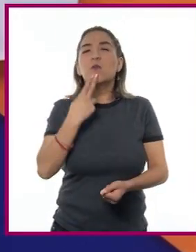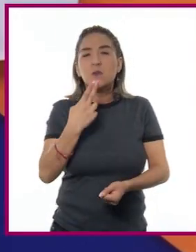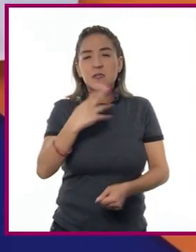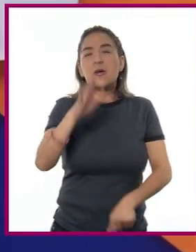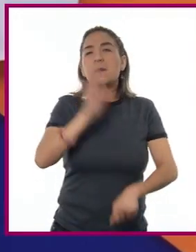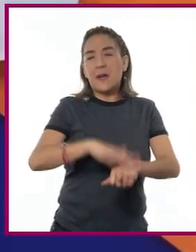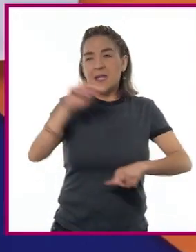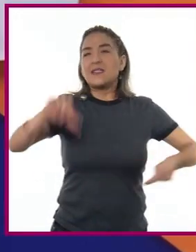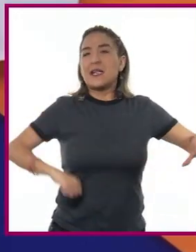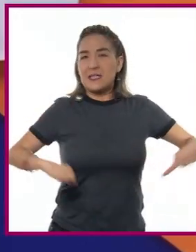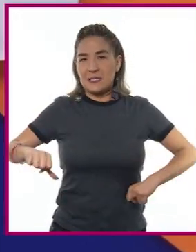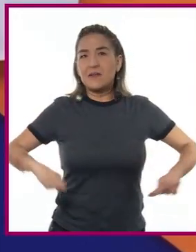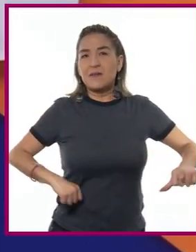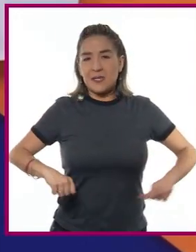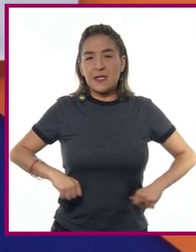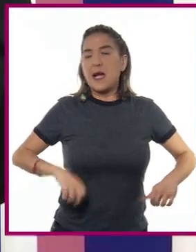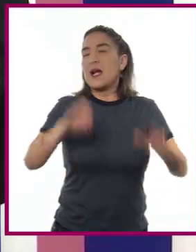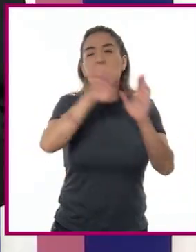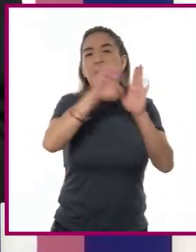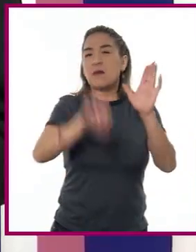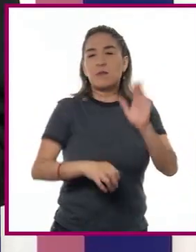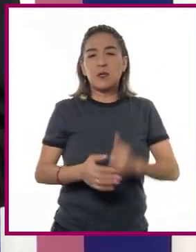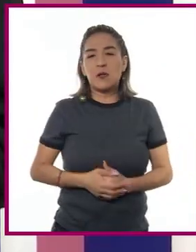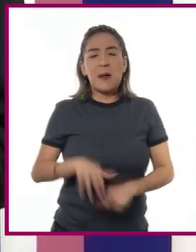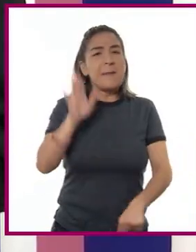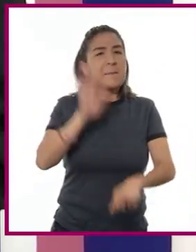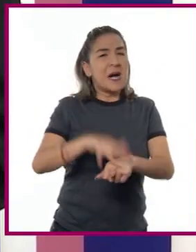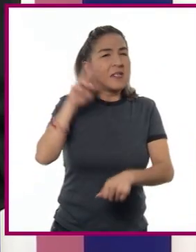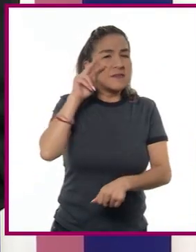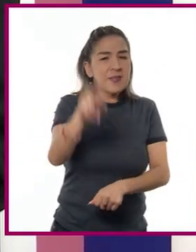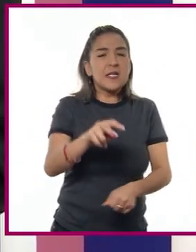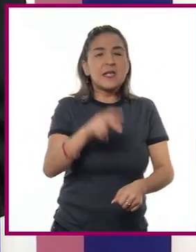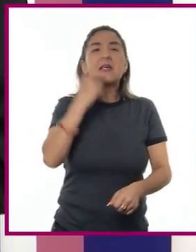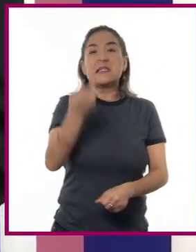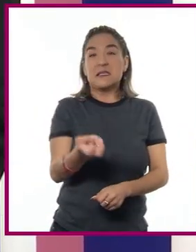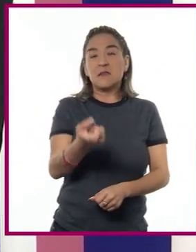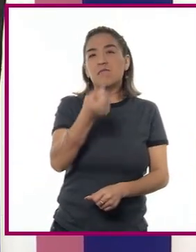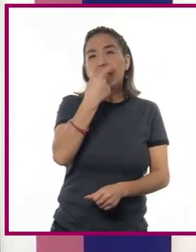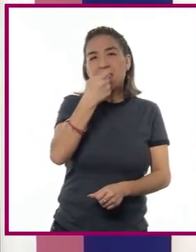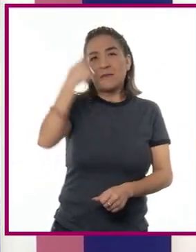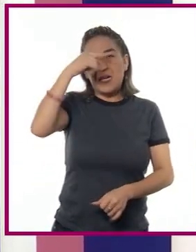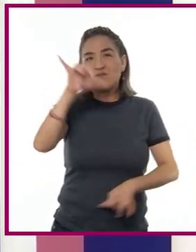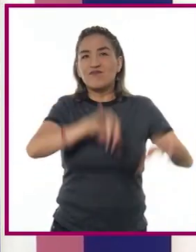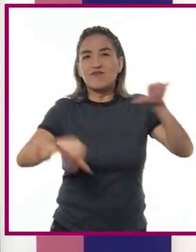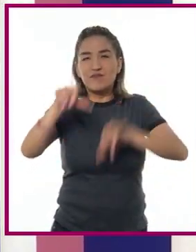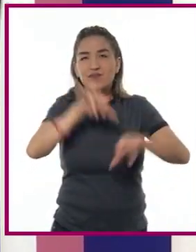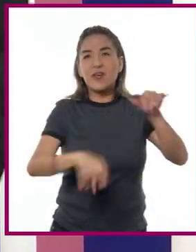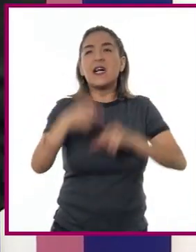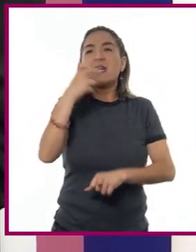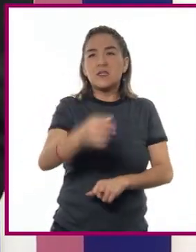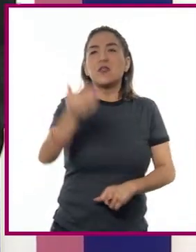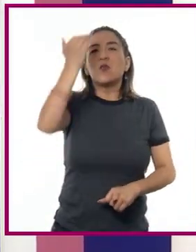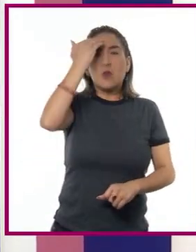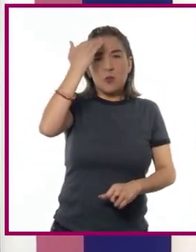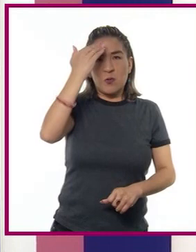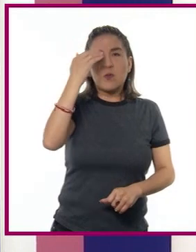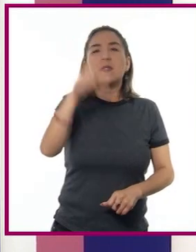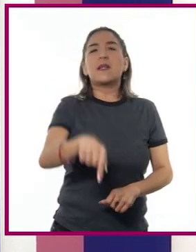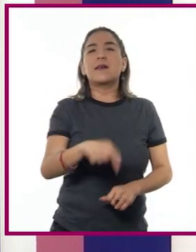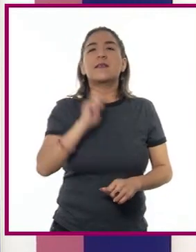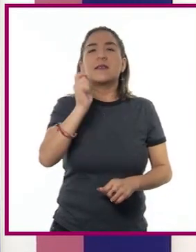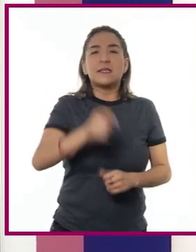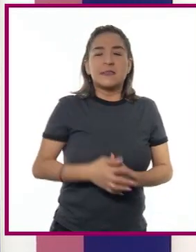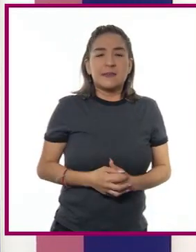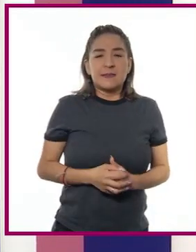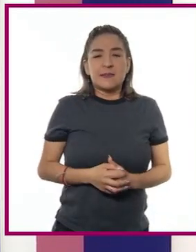muchas actividades. Digamos que las más visibles es en medicina. Todos conocemos a alguien que le